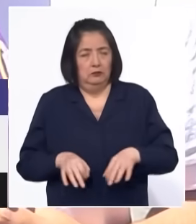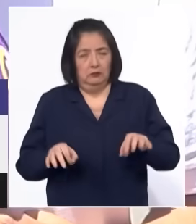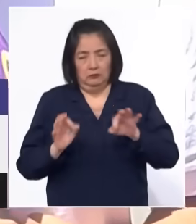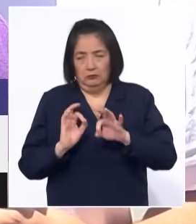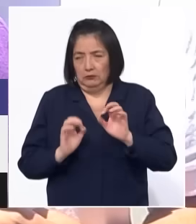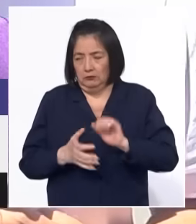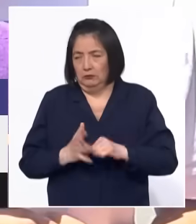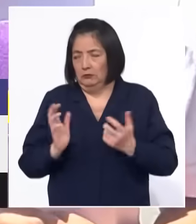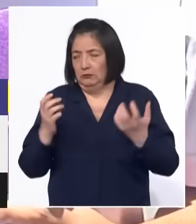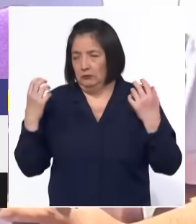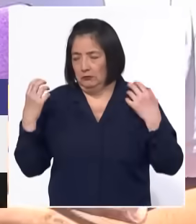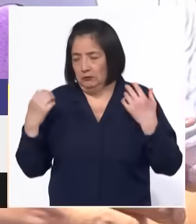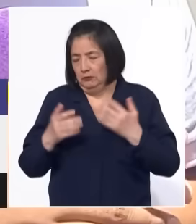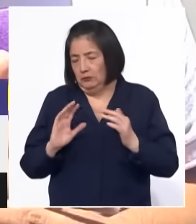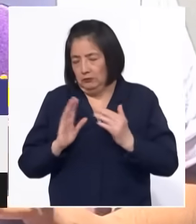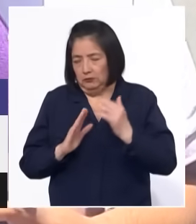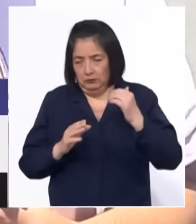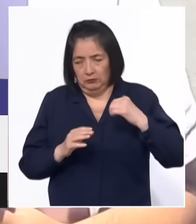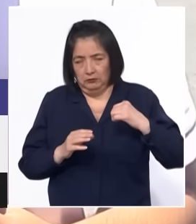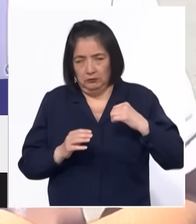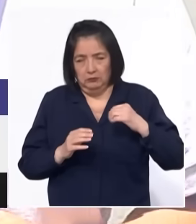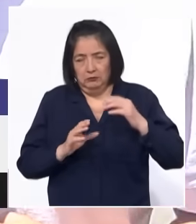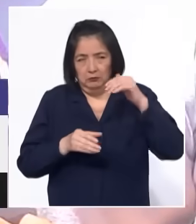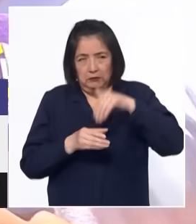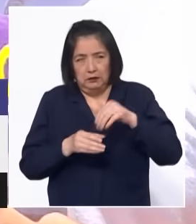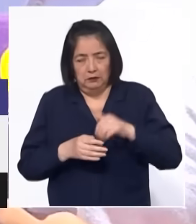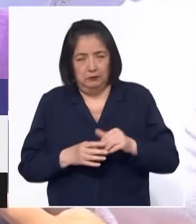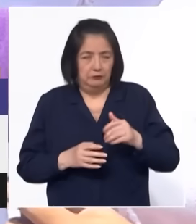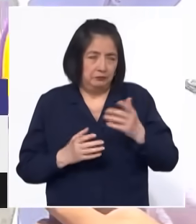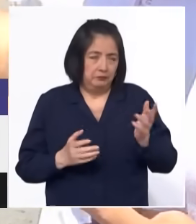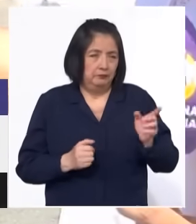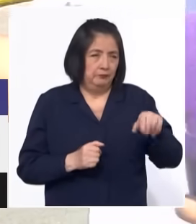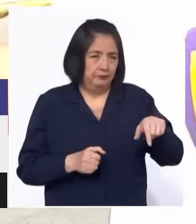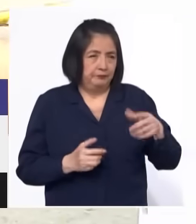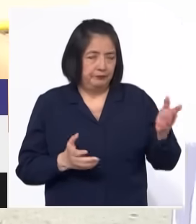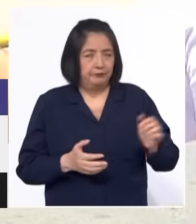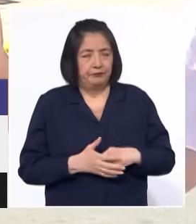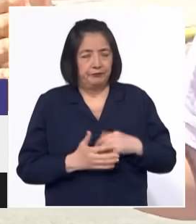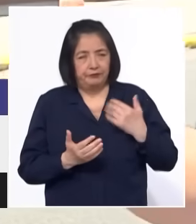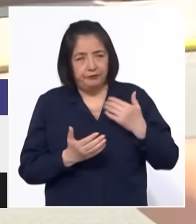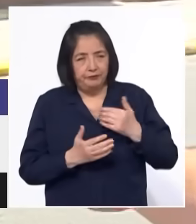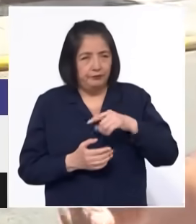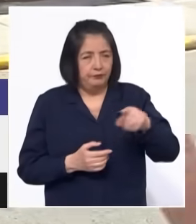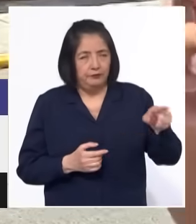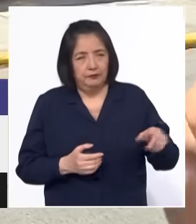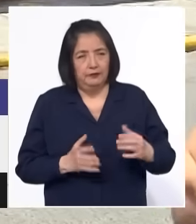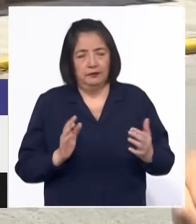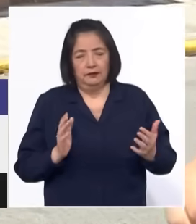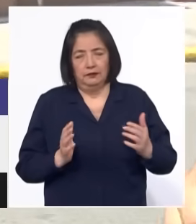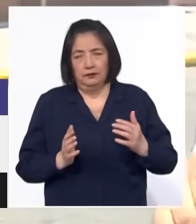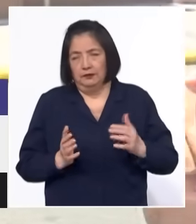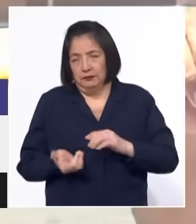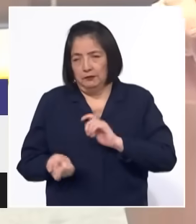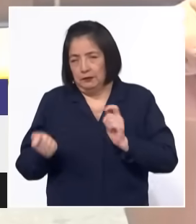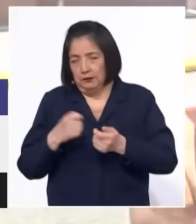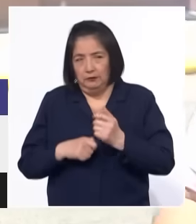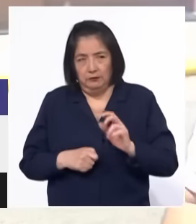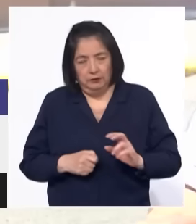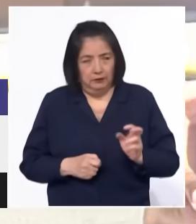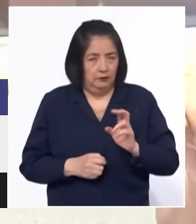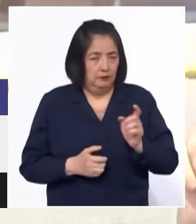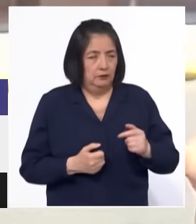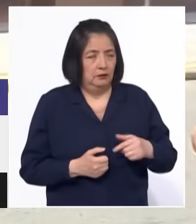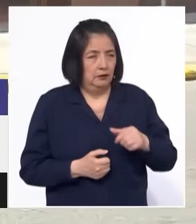importantes entidades financieras. Por eso no es de extrañar que aquí en aledaños haya casas de cambio. ¿Qué ha ocurrido